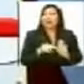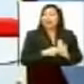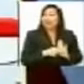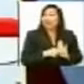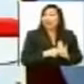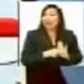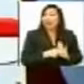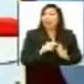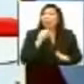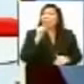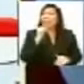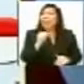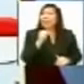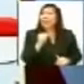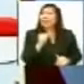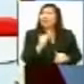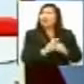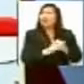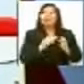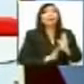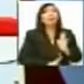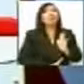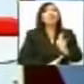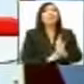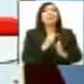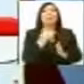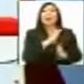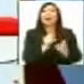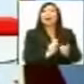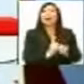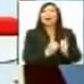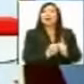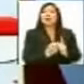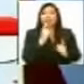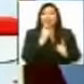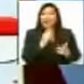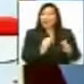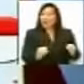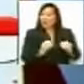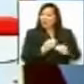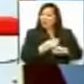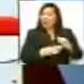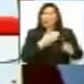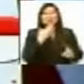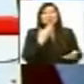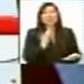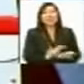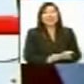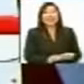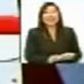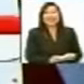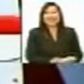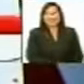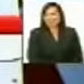derechos, pero que tiene que ser fuente de inspiración para transformar y crear un mundo mejor. Muchísimas